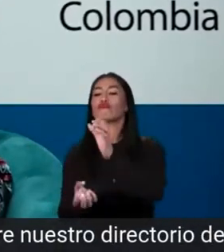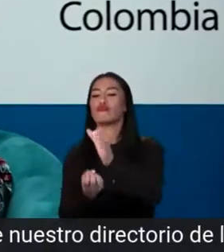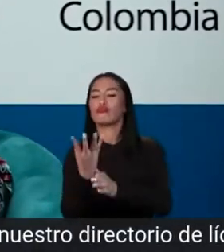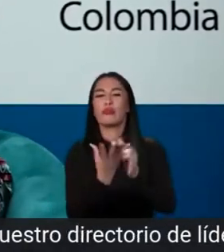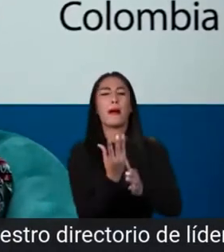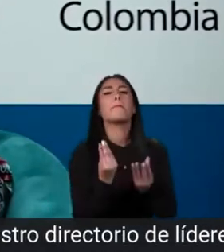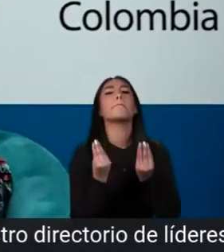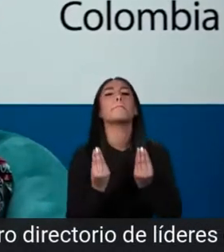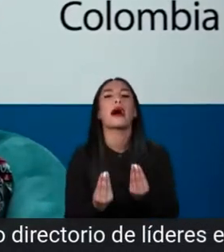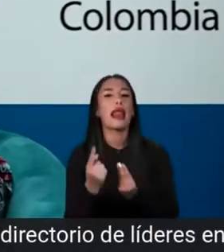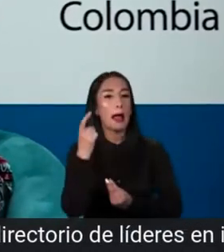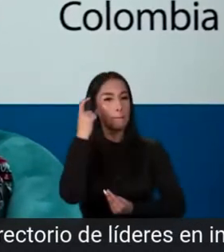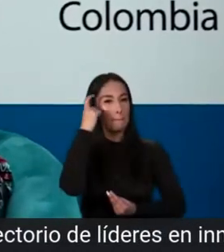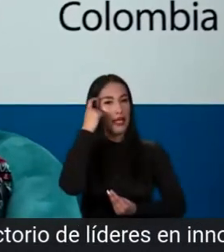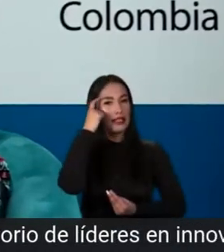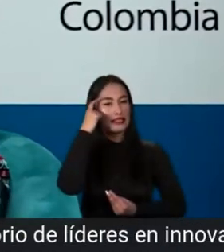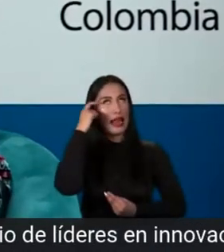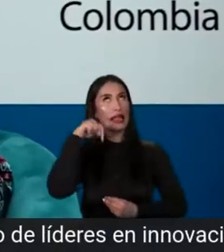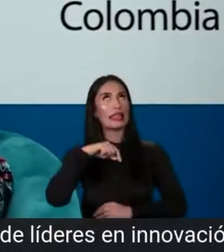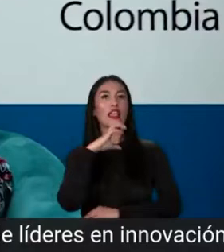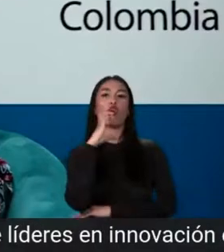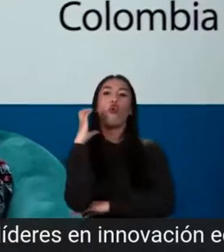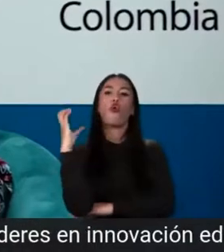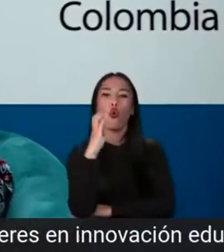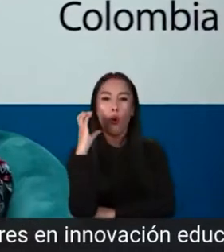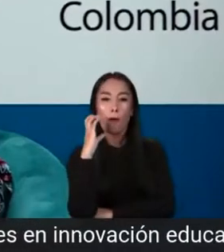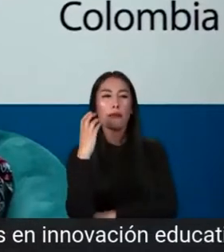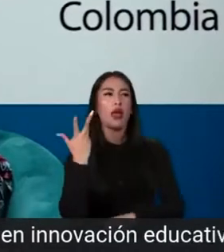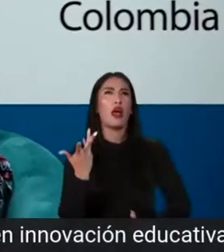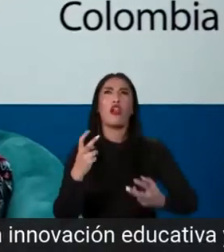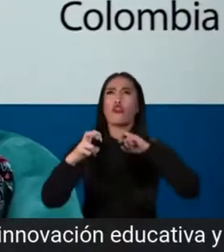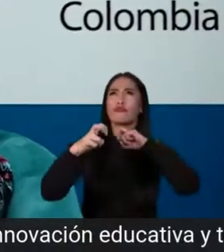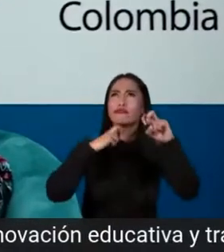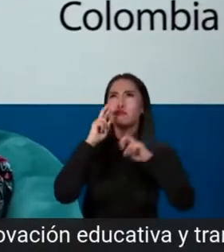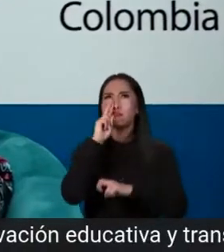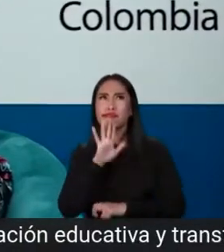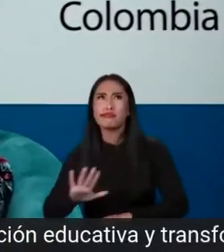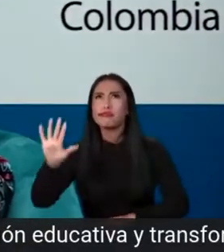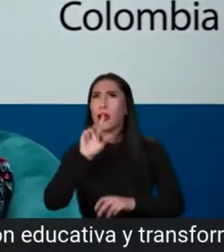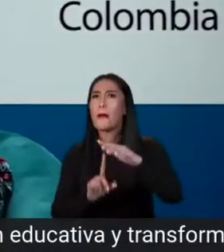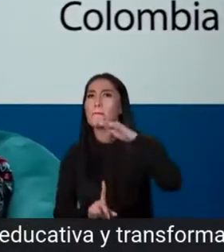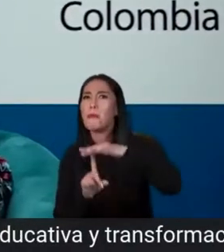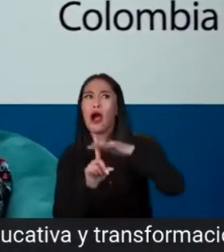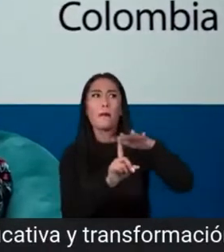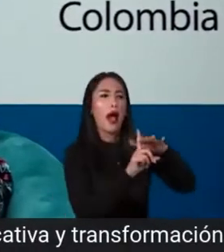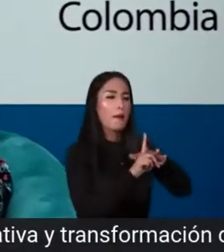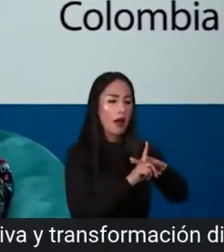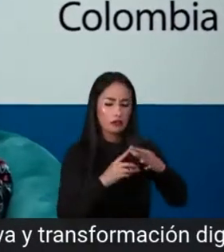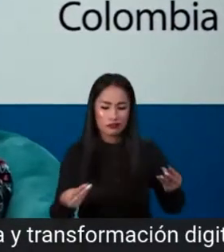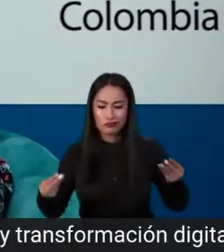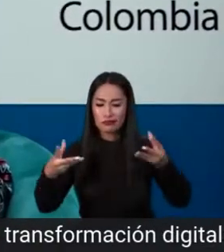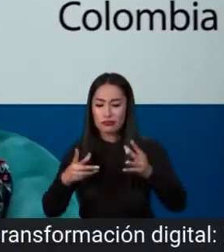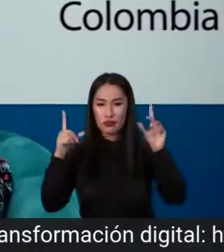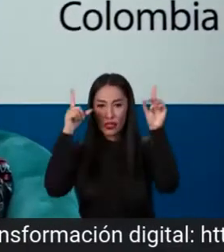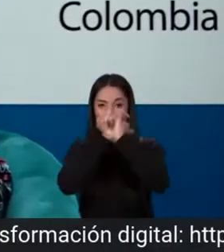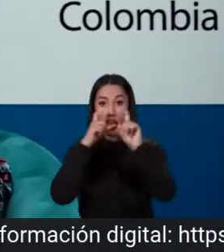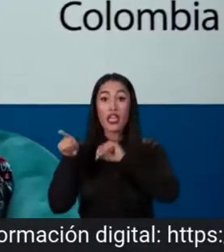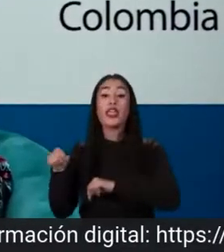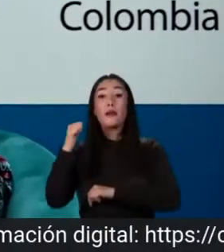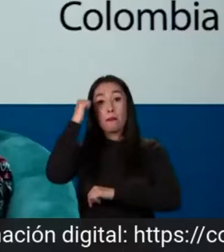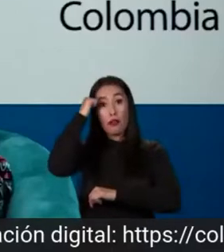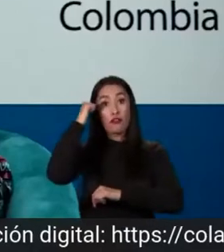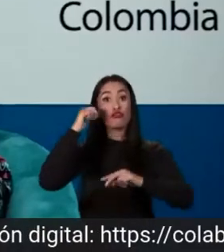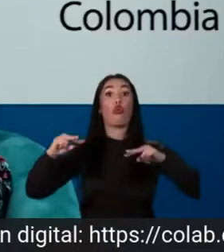pensar con el país los problemas nacionales y si los coordinan profesores de la universidad